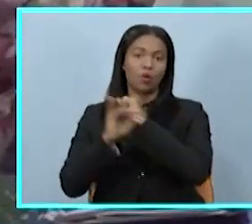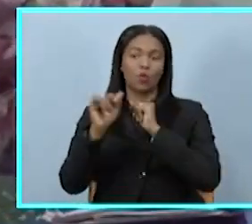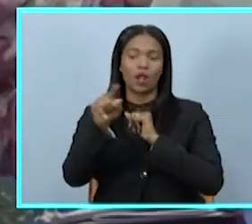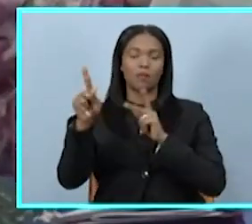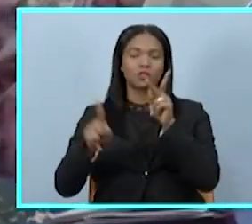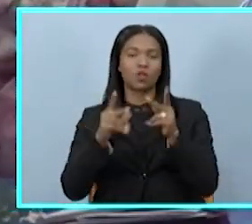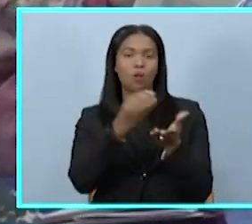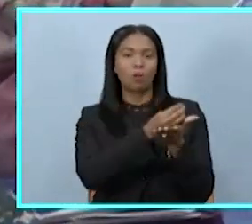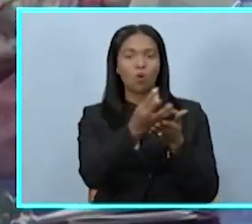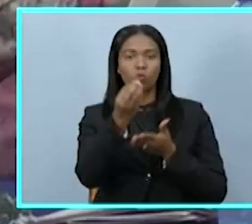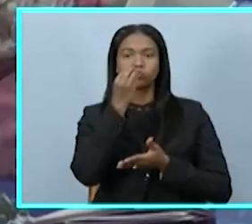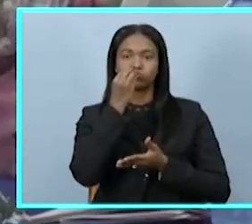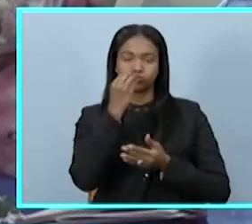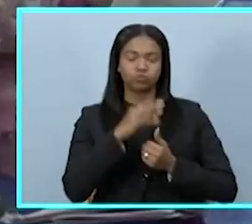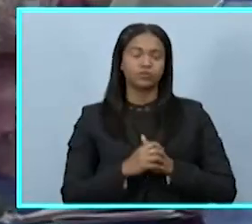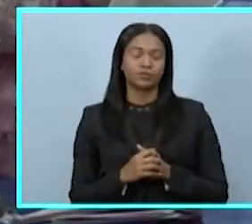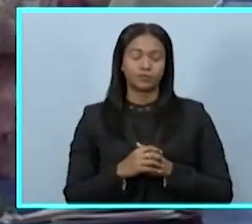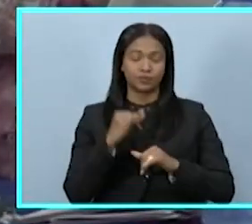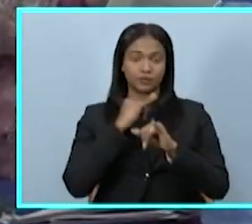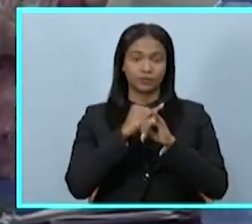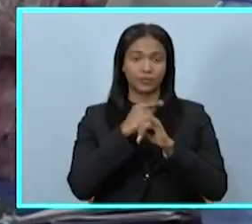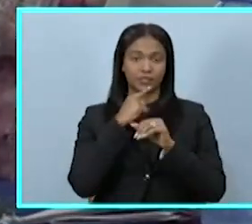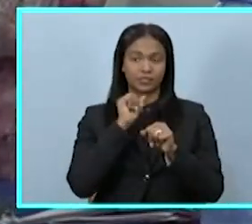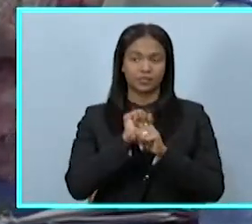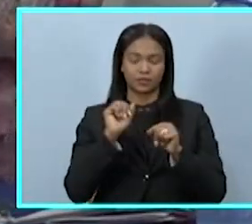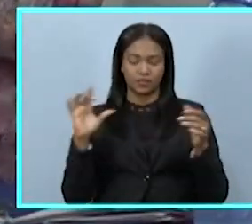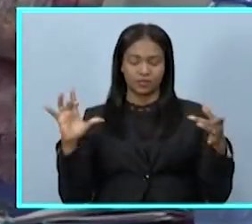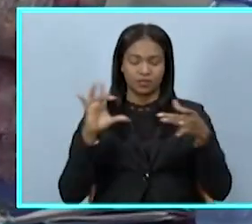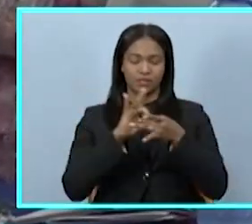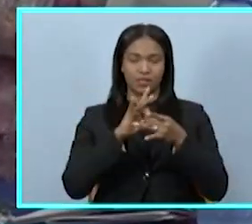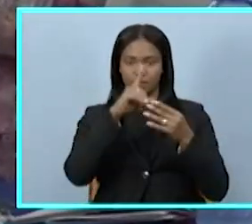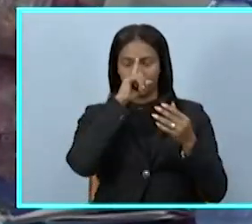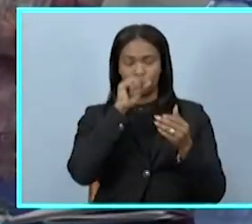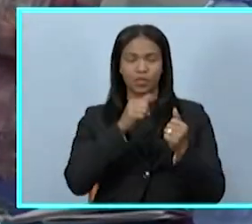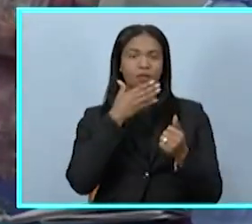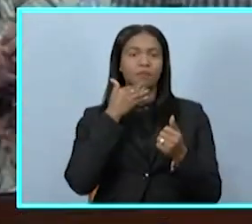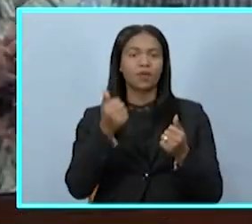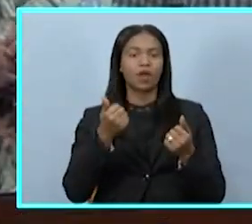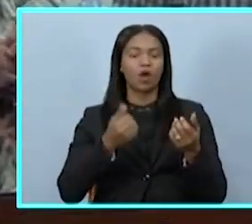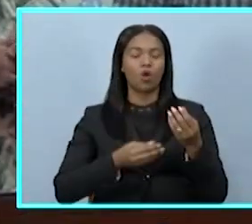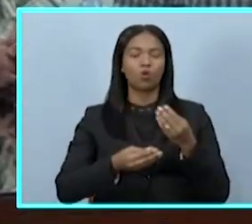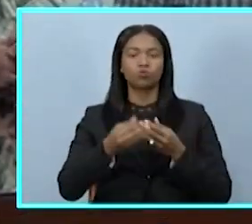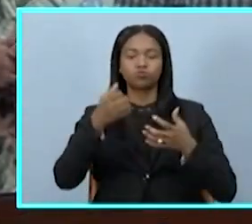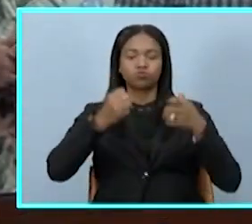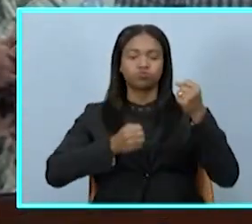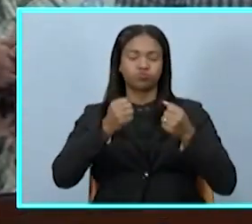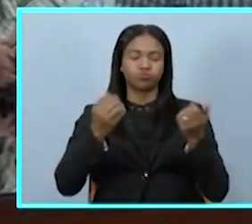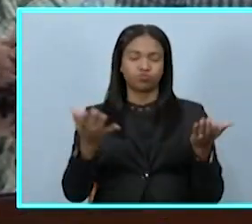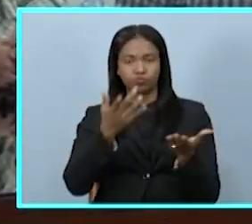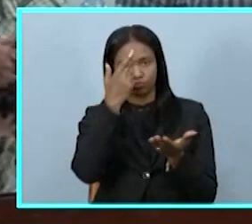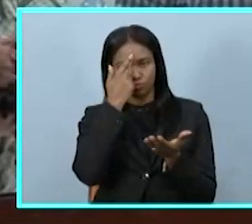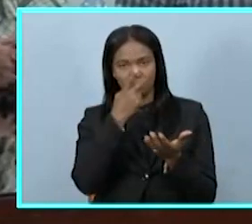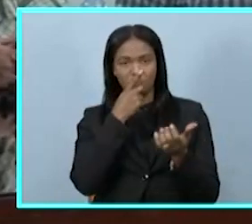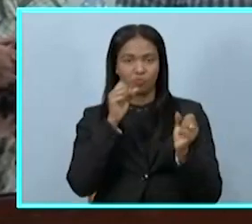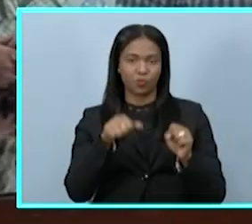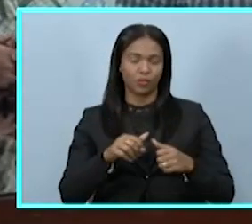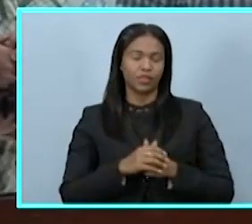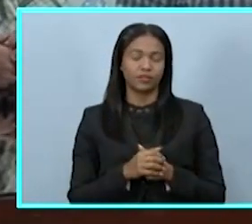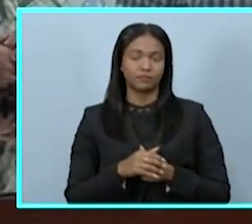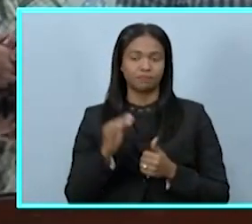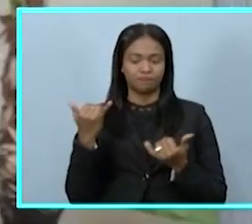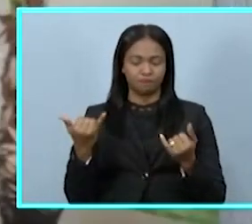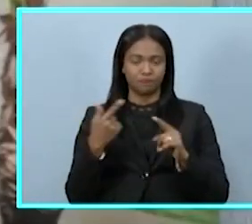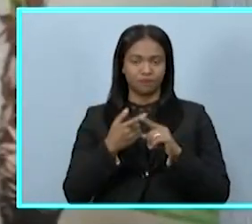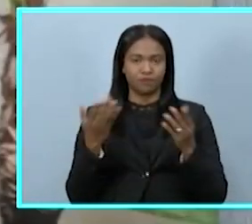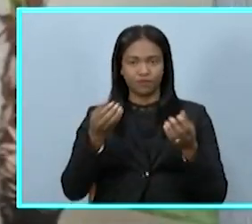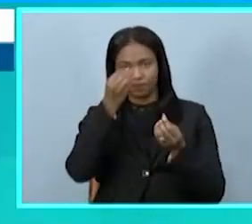Las entidades dicen que trabajan de forma unificada para tecnificar la producción de lácteos en el país. Desde la ciudad ganadera es la información